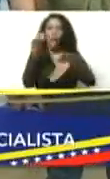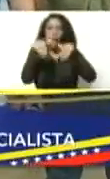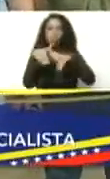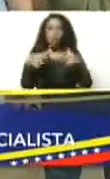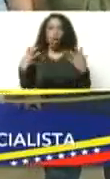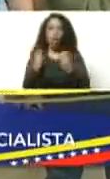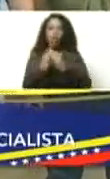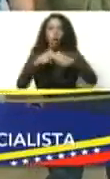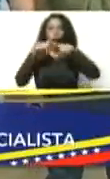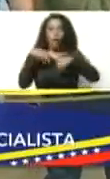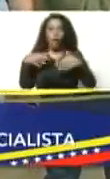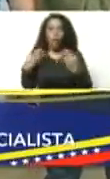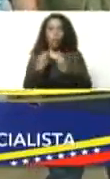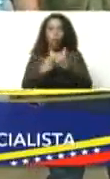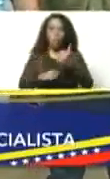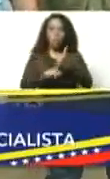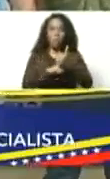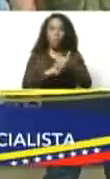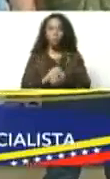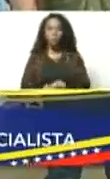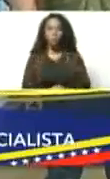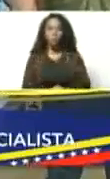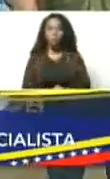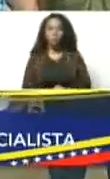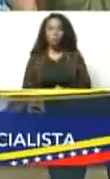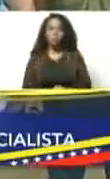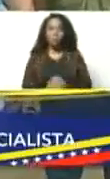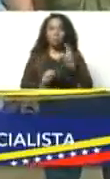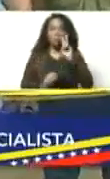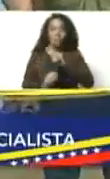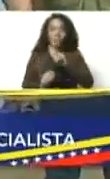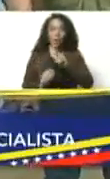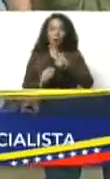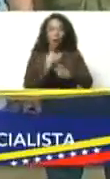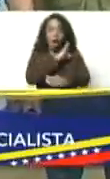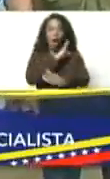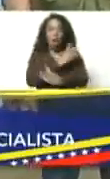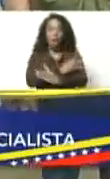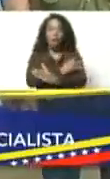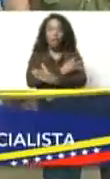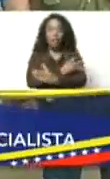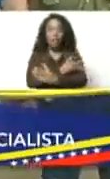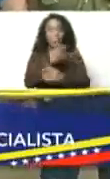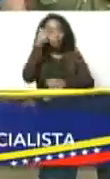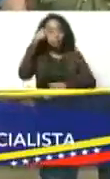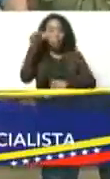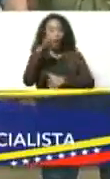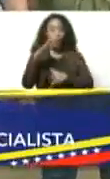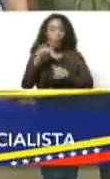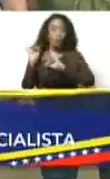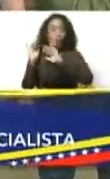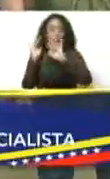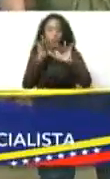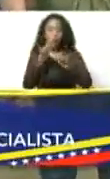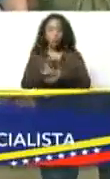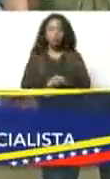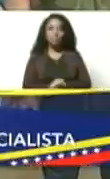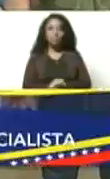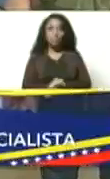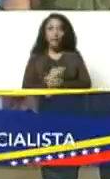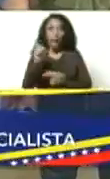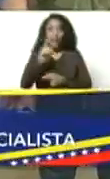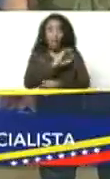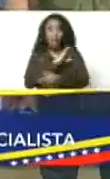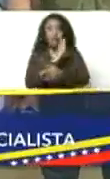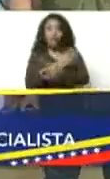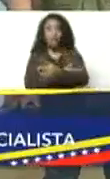aquí, acompañándolo, vibrando con la fuerza del pueblo? Que ha sido precisamente esa